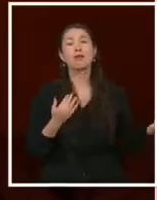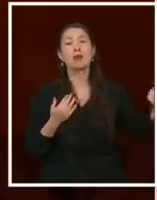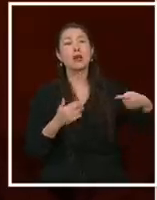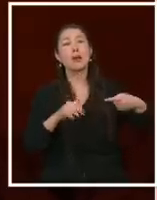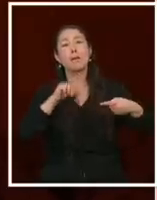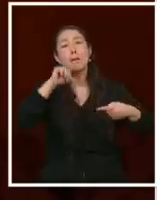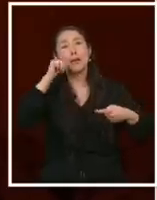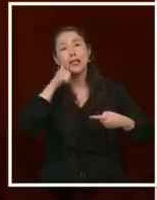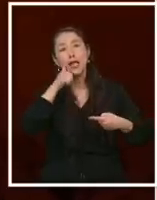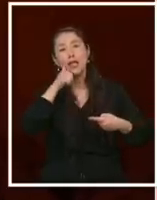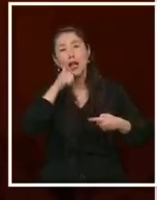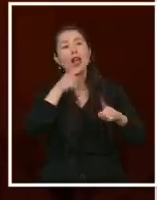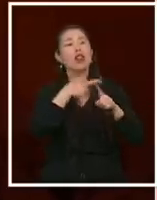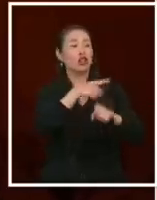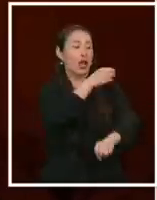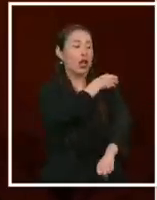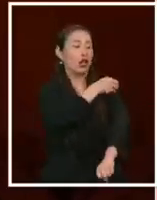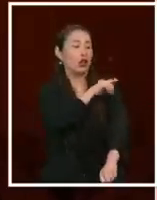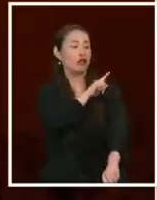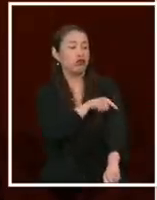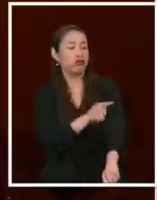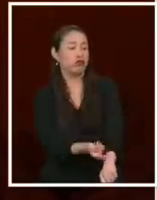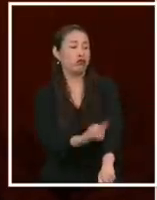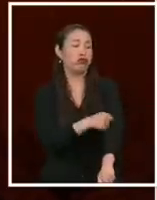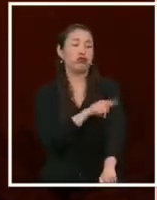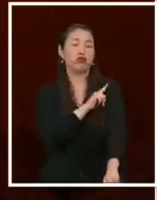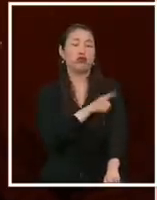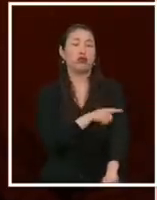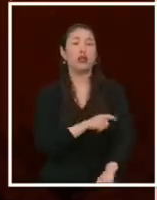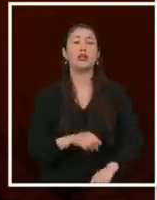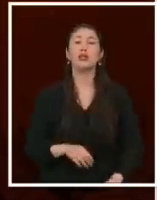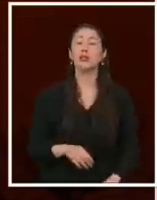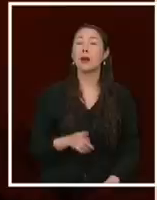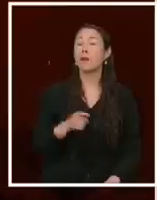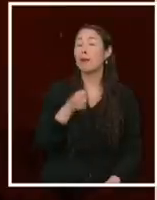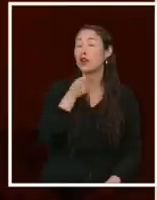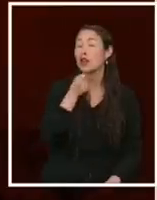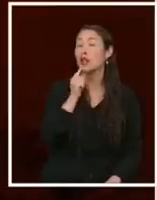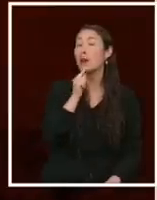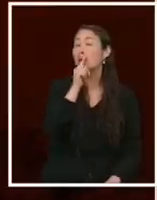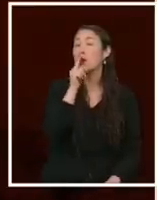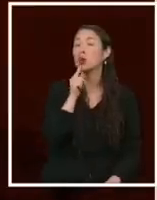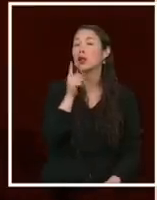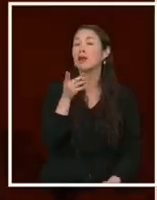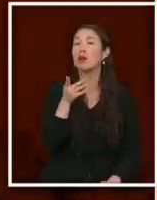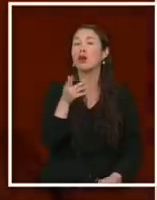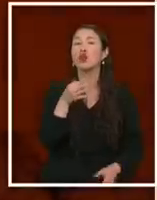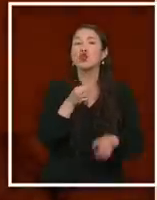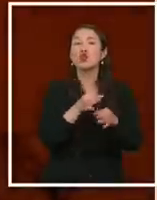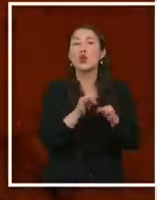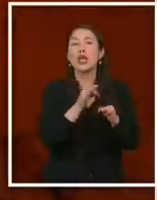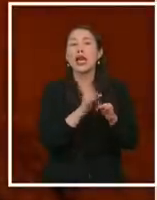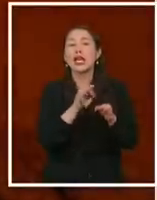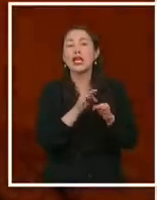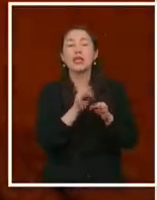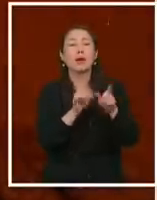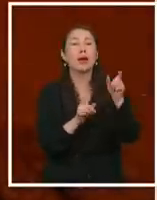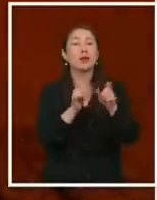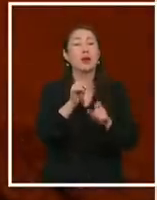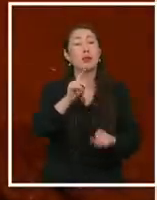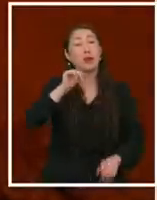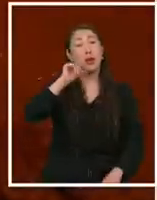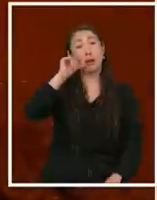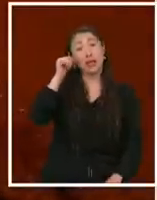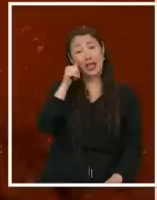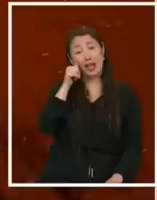mañana también de otras regiones. Quería preguntarle por las recomendaciones a las personas, perfecto, sobre todo porque sí, mañana nos espera un día bastante